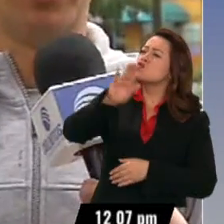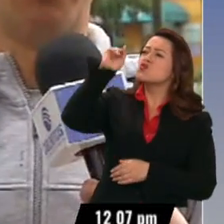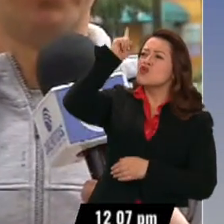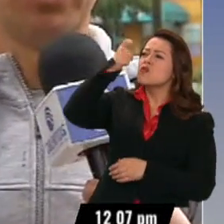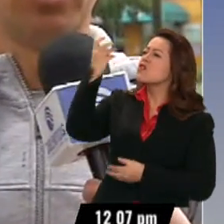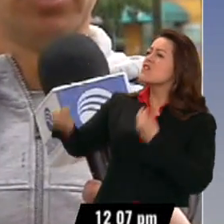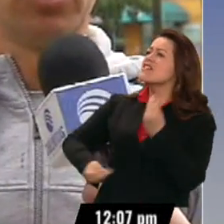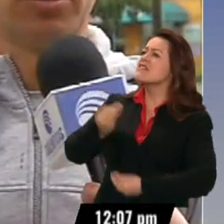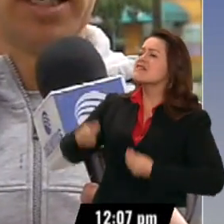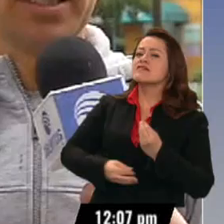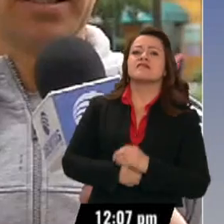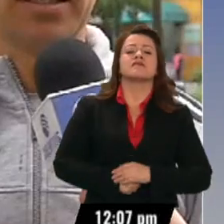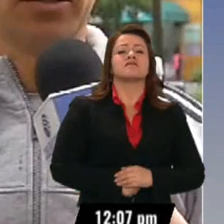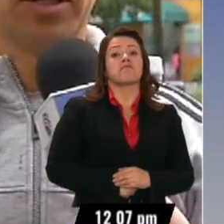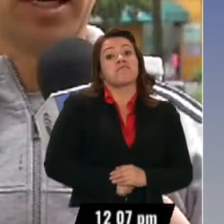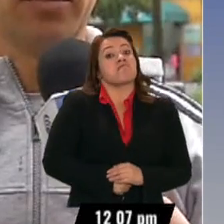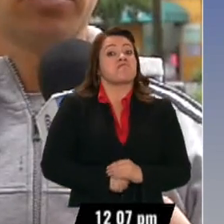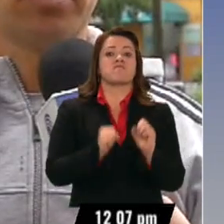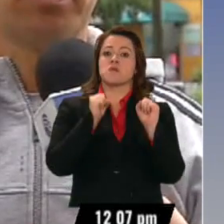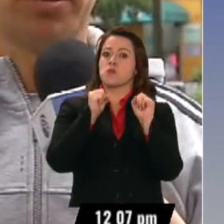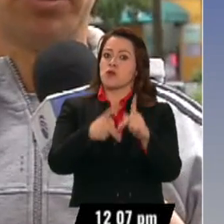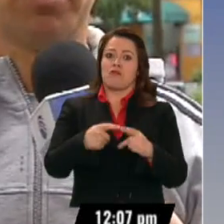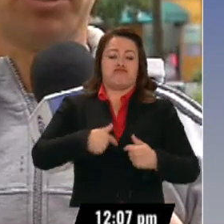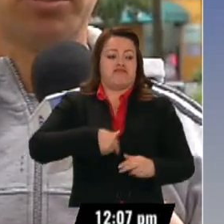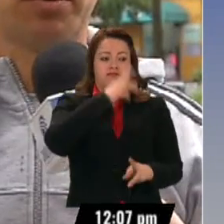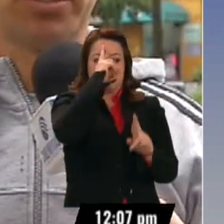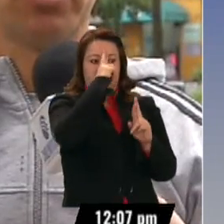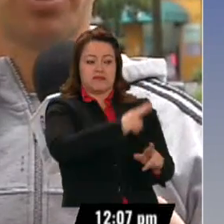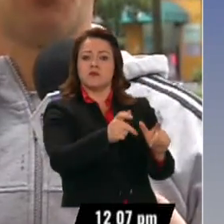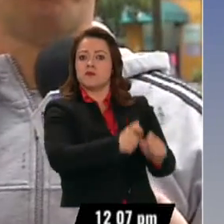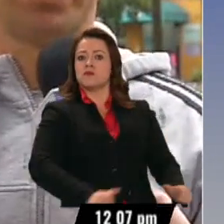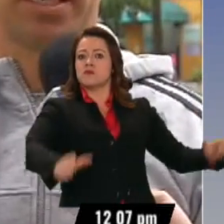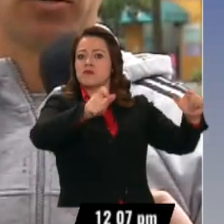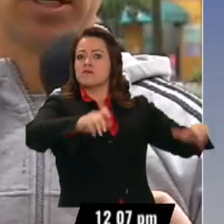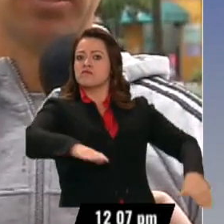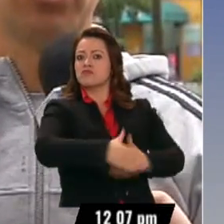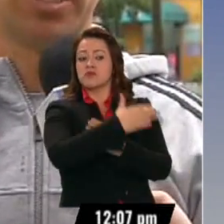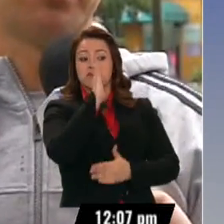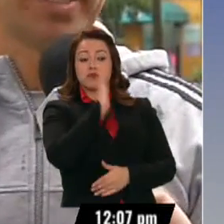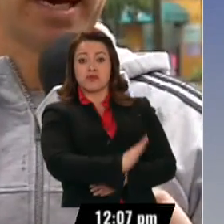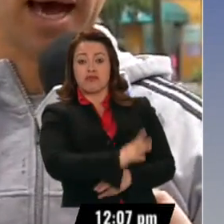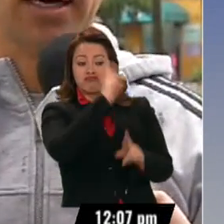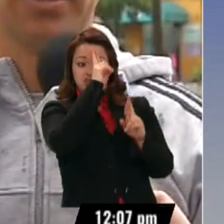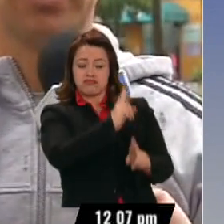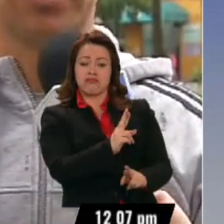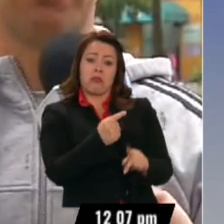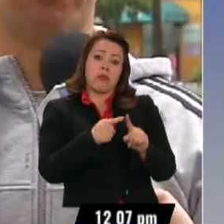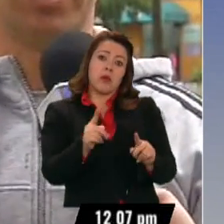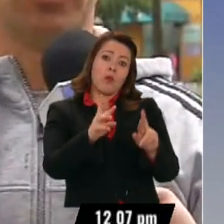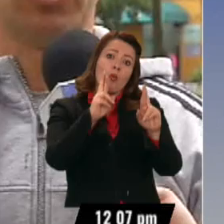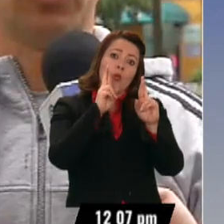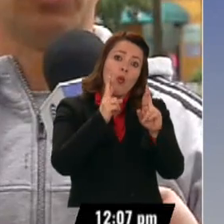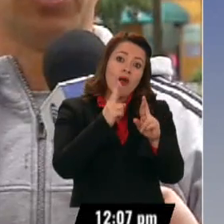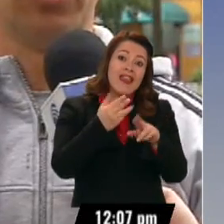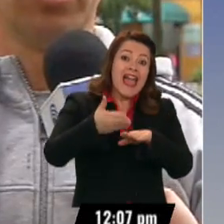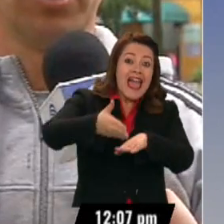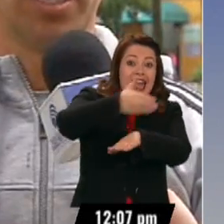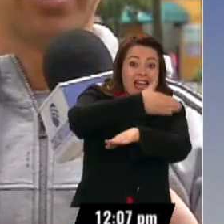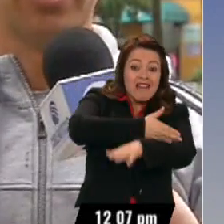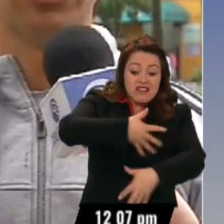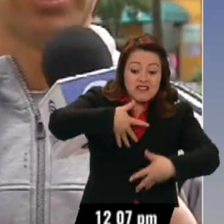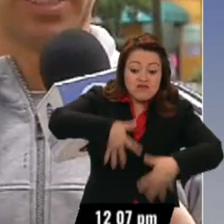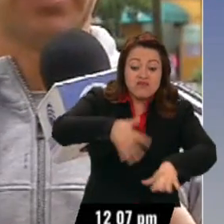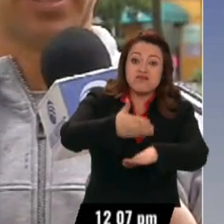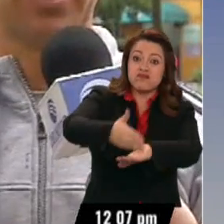nosotros respetamos la opinión de los congresistas antioqueños, pero estamos dispuestos a conversar con ellos, a explicarles qué fue lo que